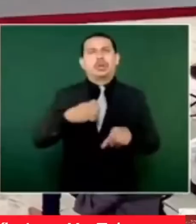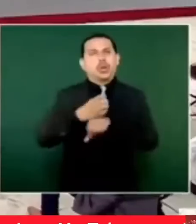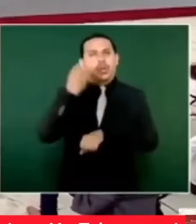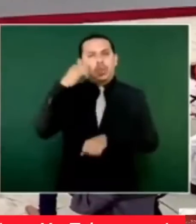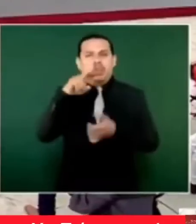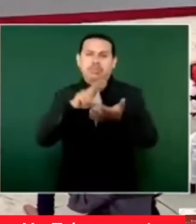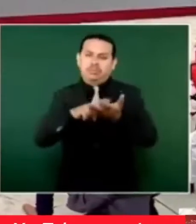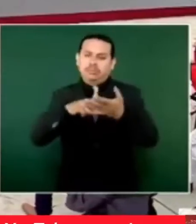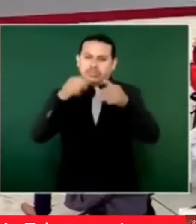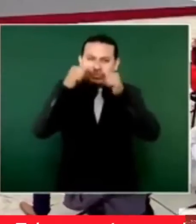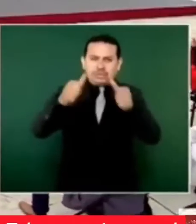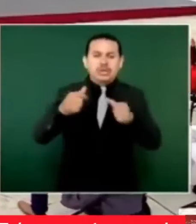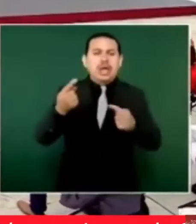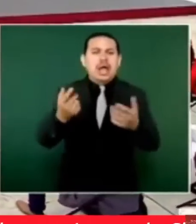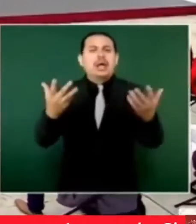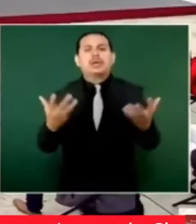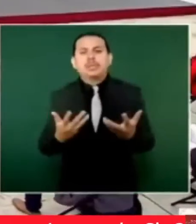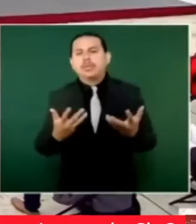es la